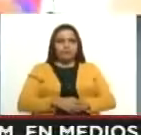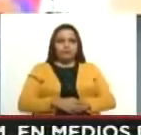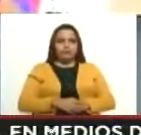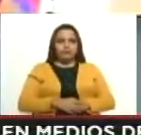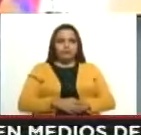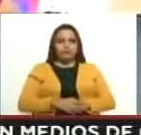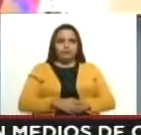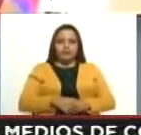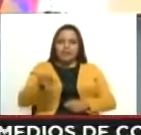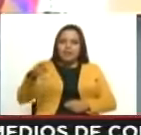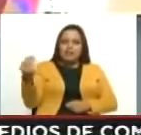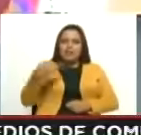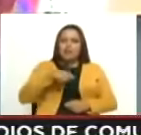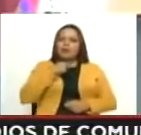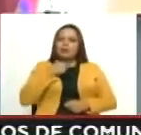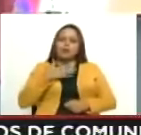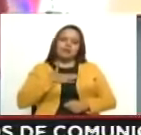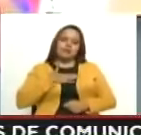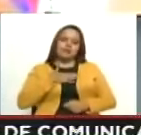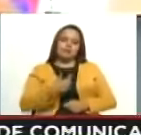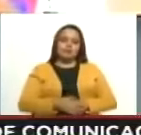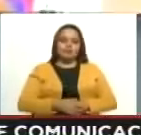Esa es la que más me gusta a mí.